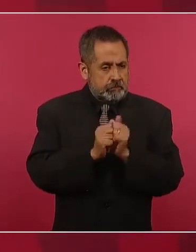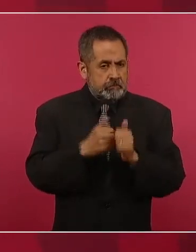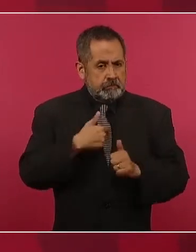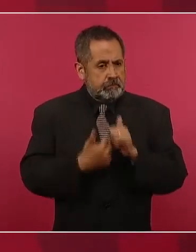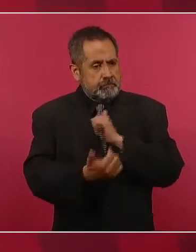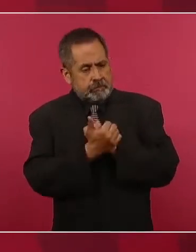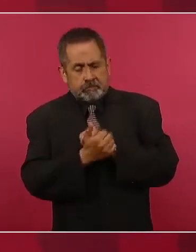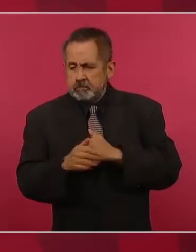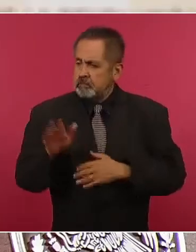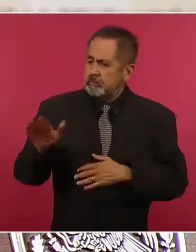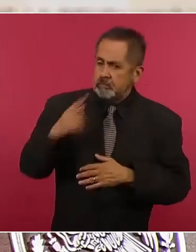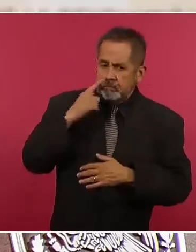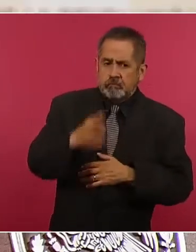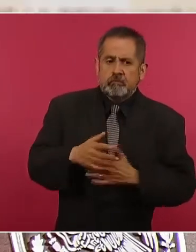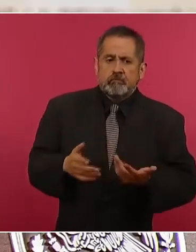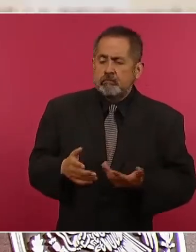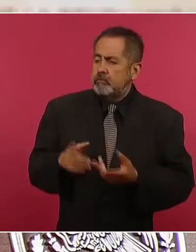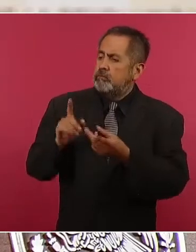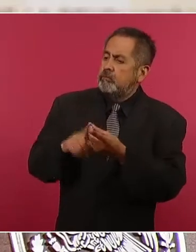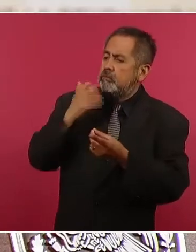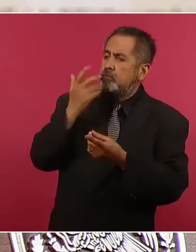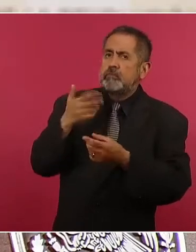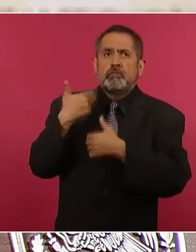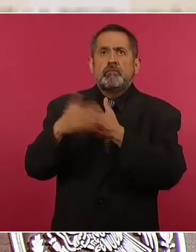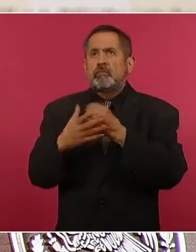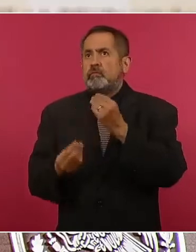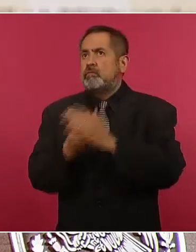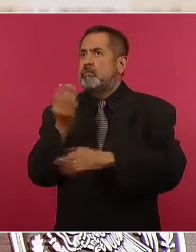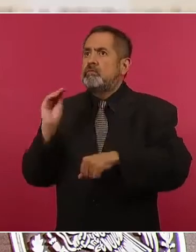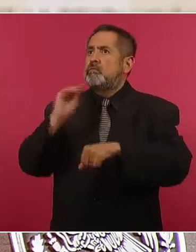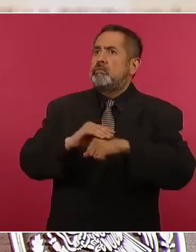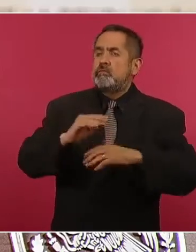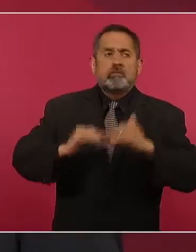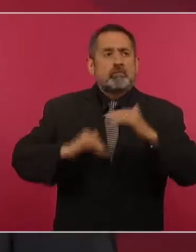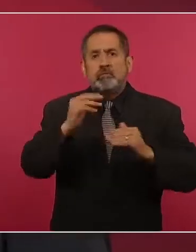y me dicen dónde quiere que hagamos el nuevo centro.